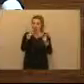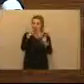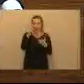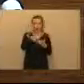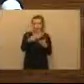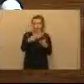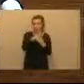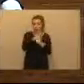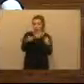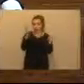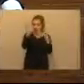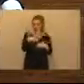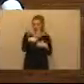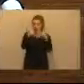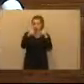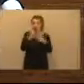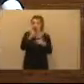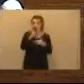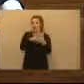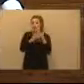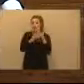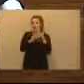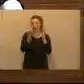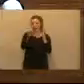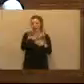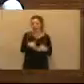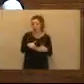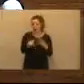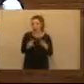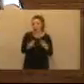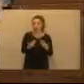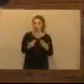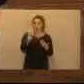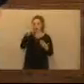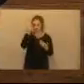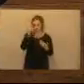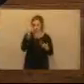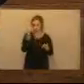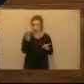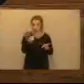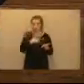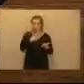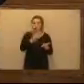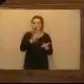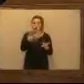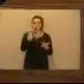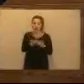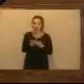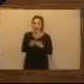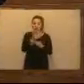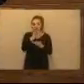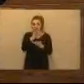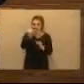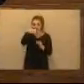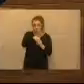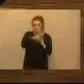estatal ni en cuanto a título o especialidad. Esta comunidad yo creo que podría solicitarla para que se incluyera en el catálogo